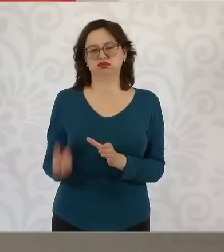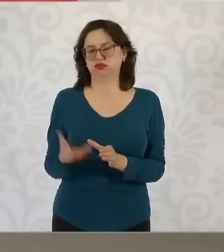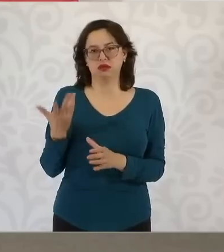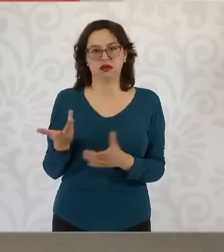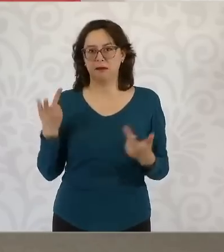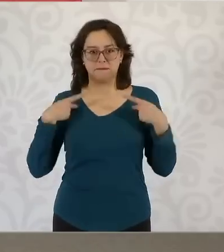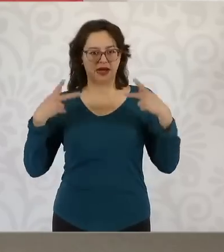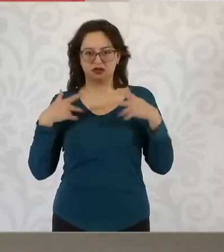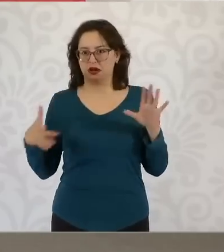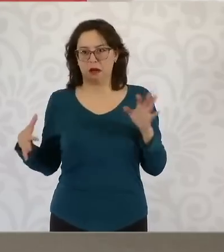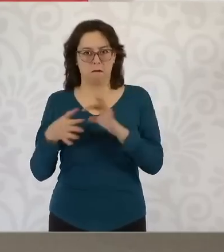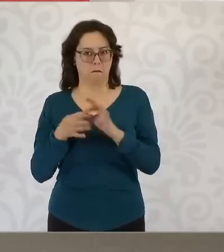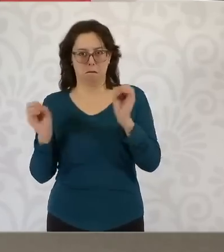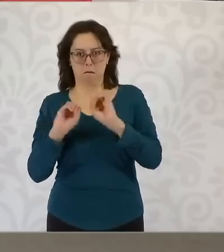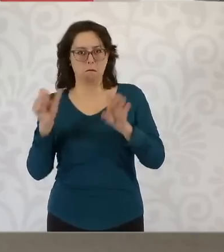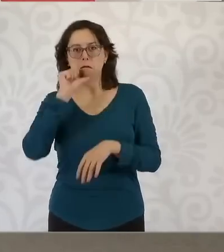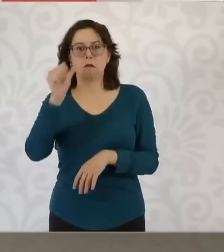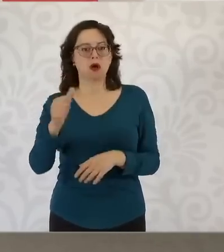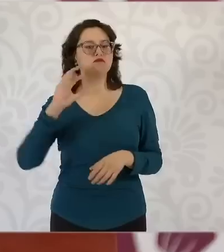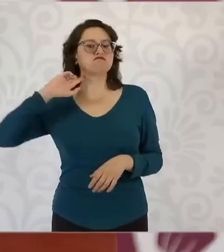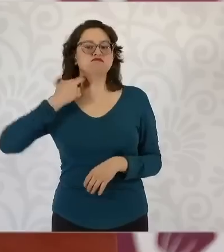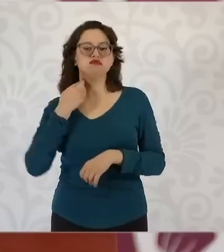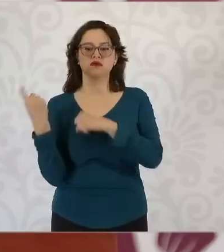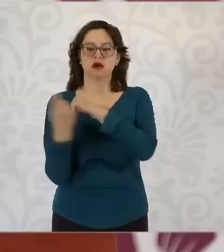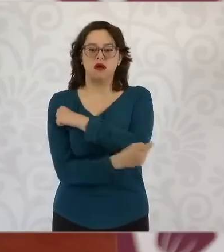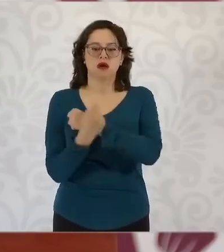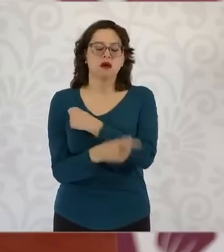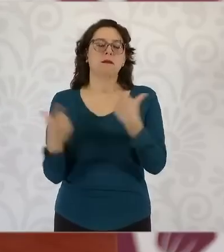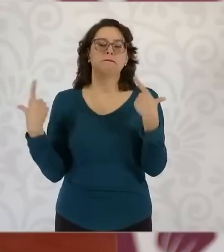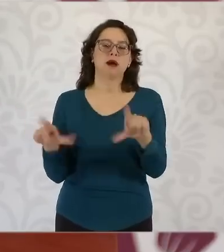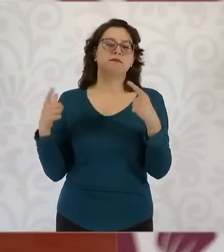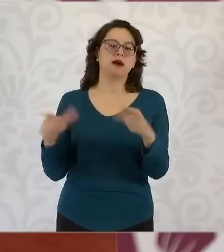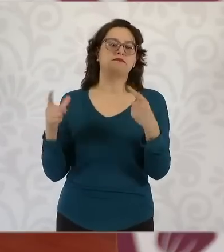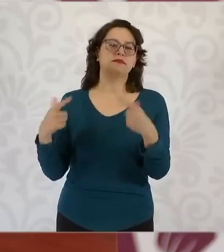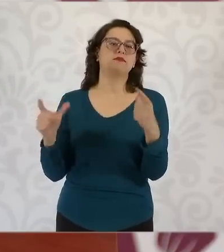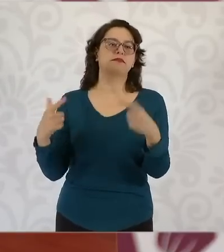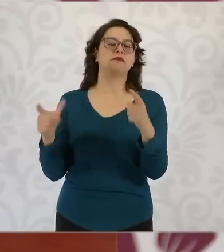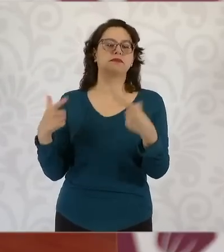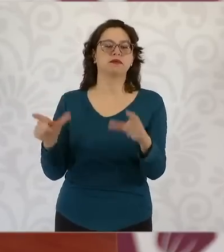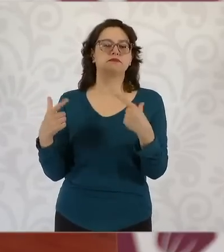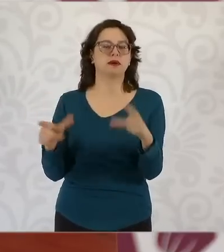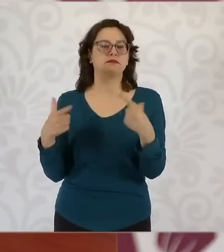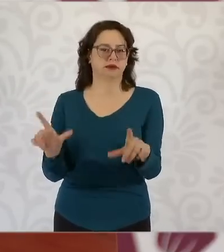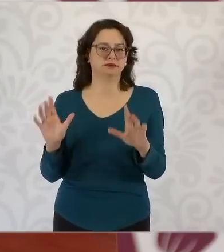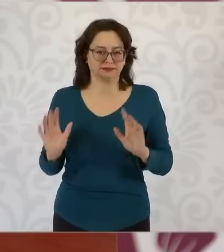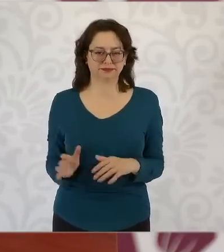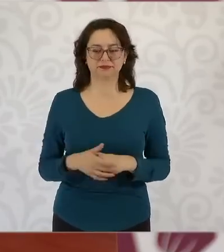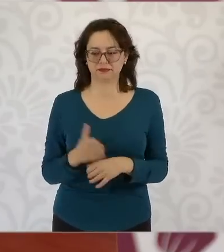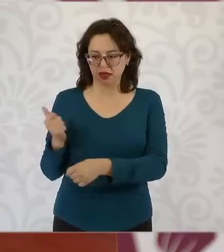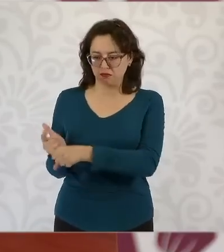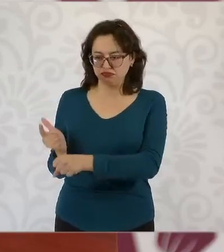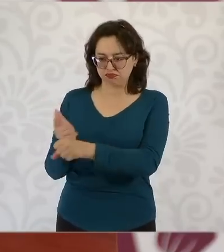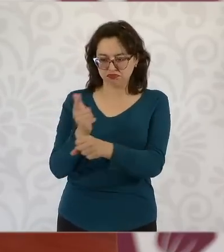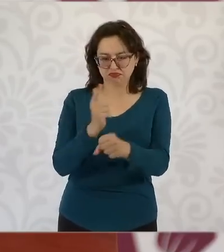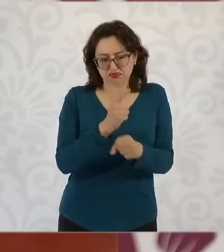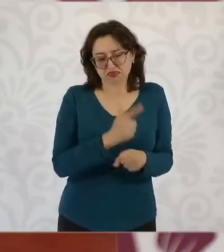que no están asociadas a una persona, sino que están automatizadas y viene pues una campaña permanente. Y sí lo